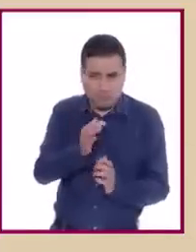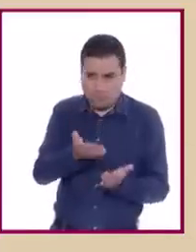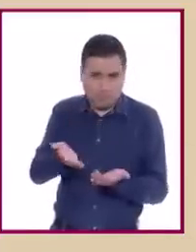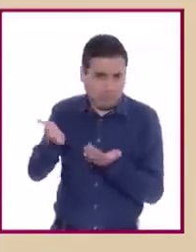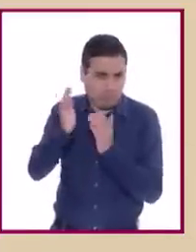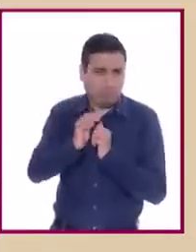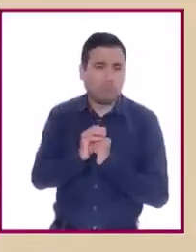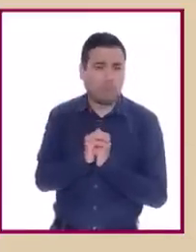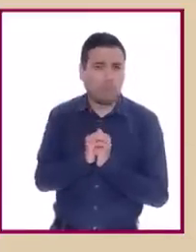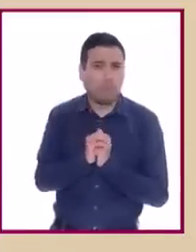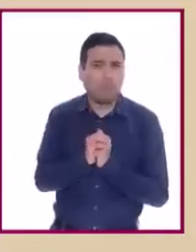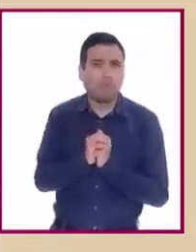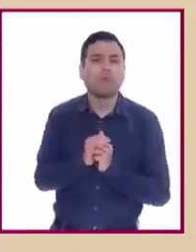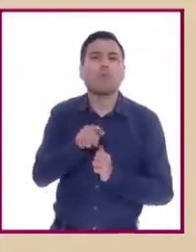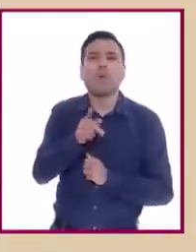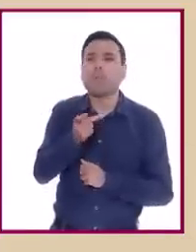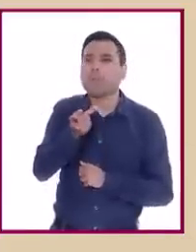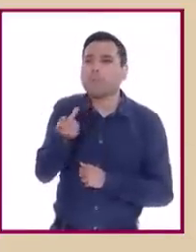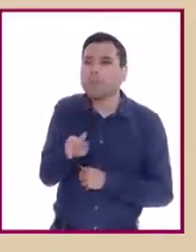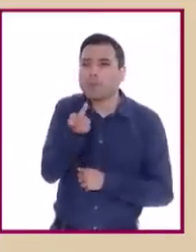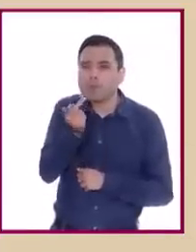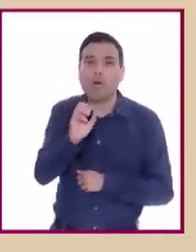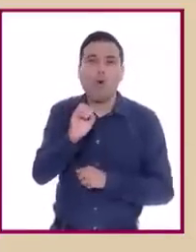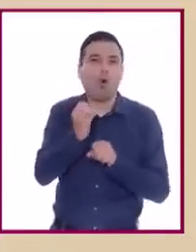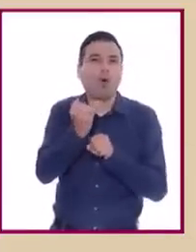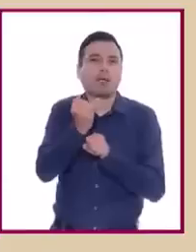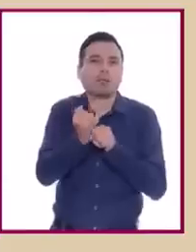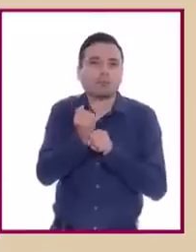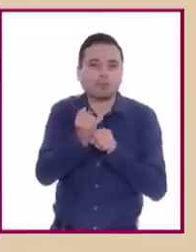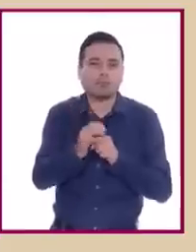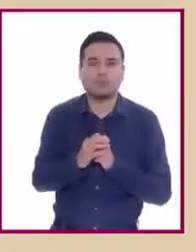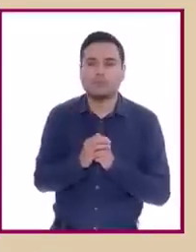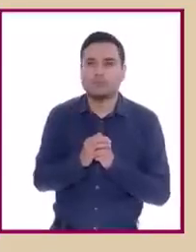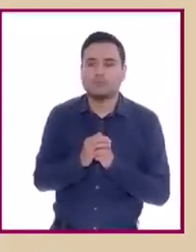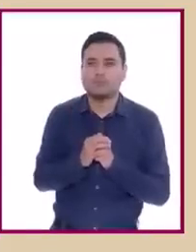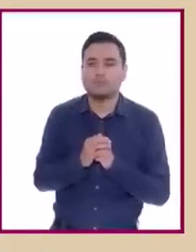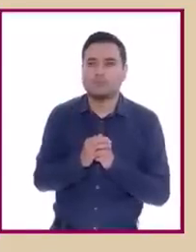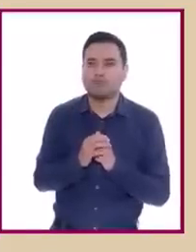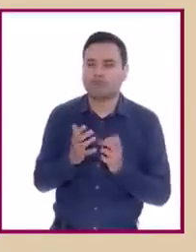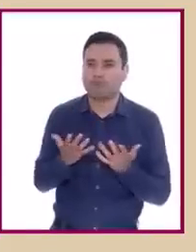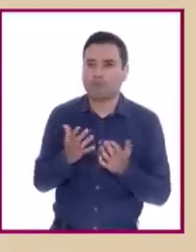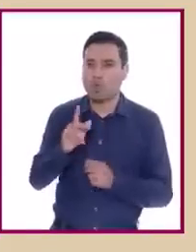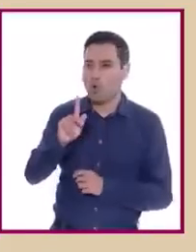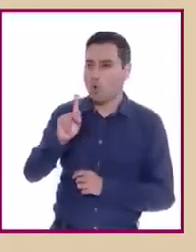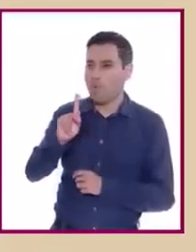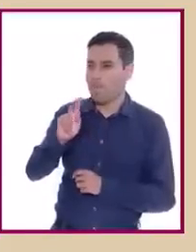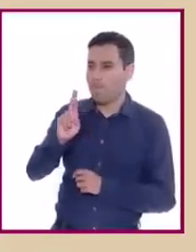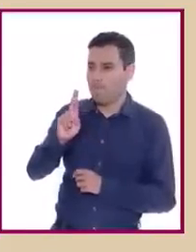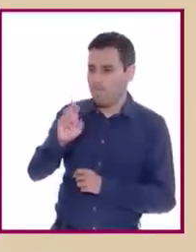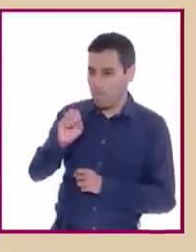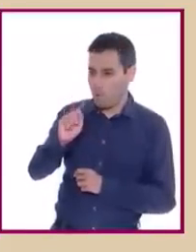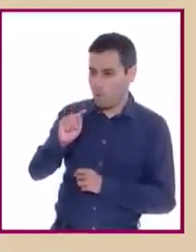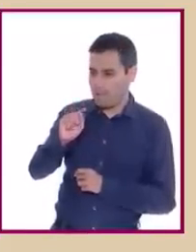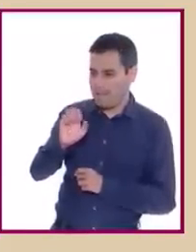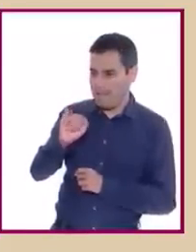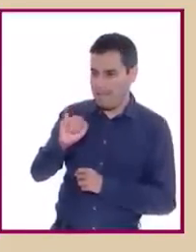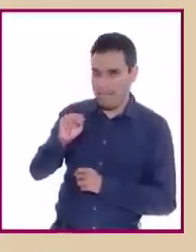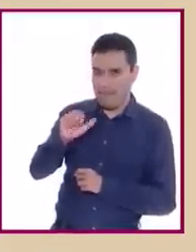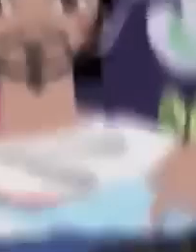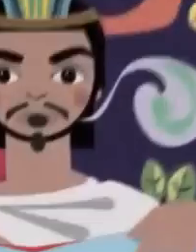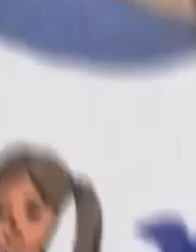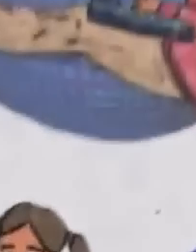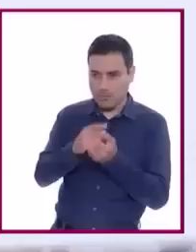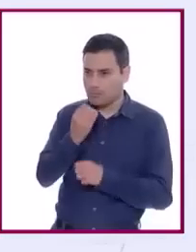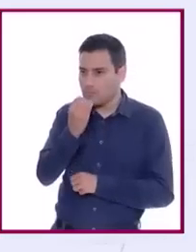otras sustancias pudieran ayudar para identificar Cuáles son las proteínas que están presentes en los